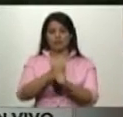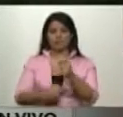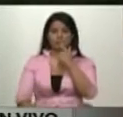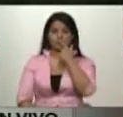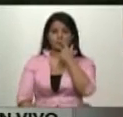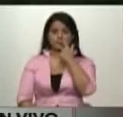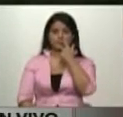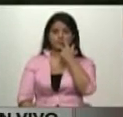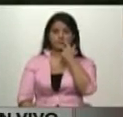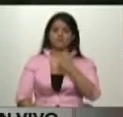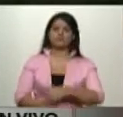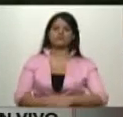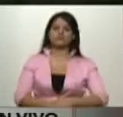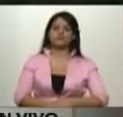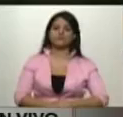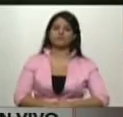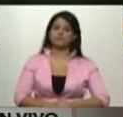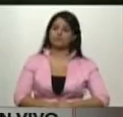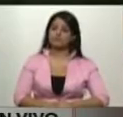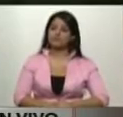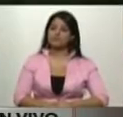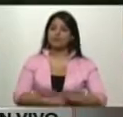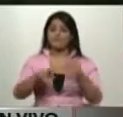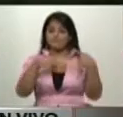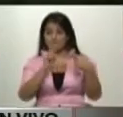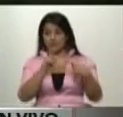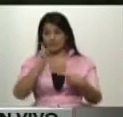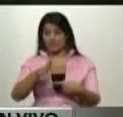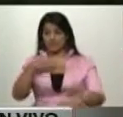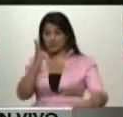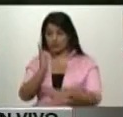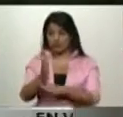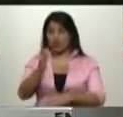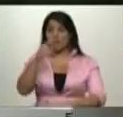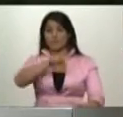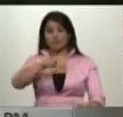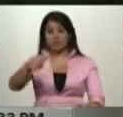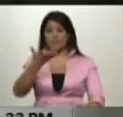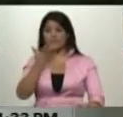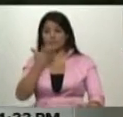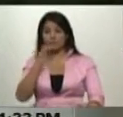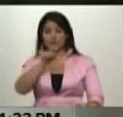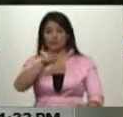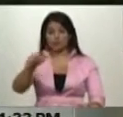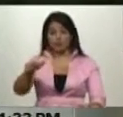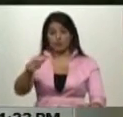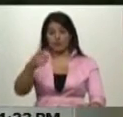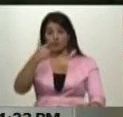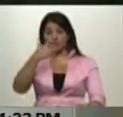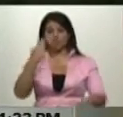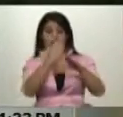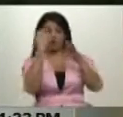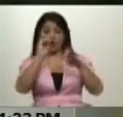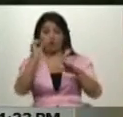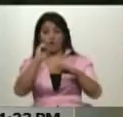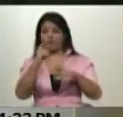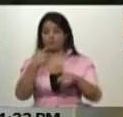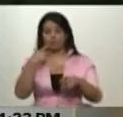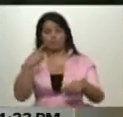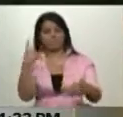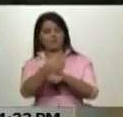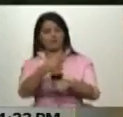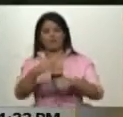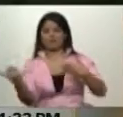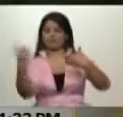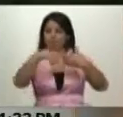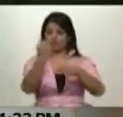los Trabajadores y las Trabajadoras. Además, la misma sanción se aplicará a quienes obstaculicen o desacaten la orden de reenganche y restitución